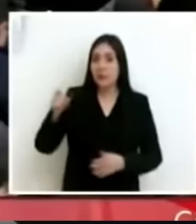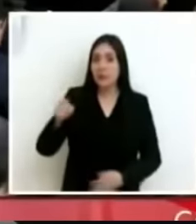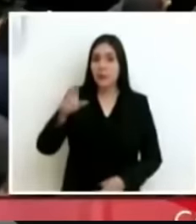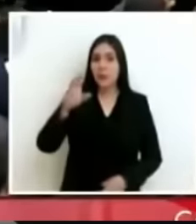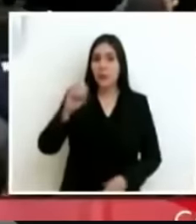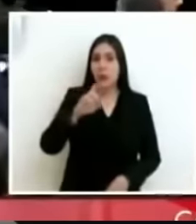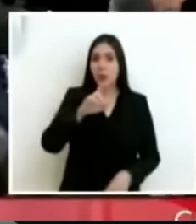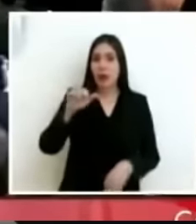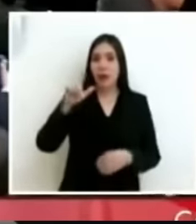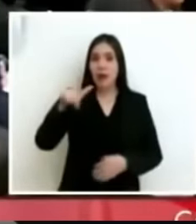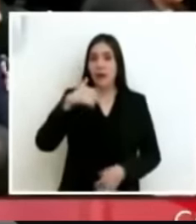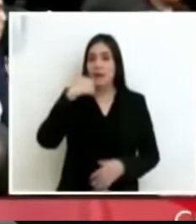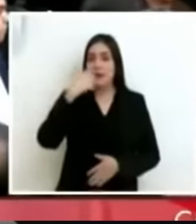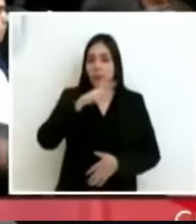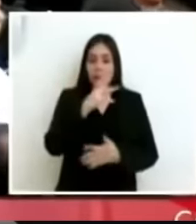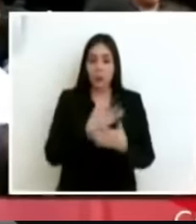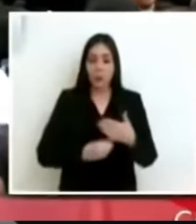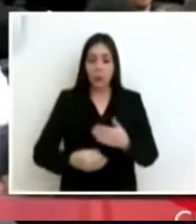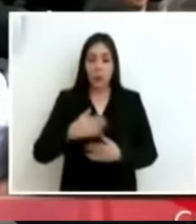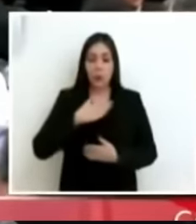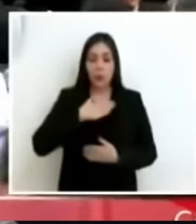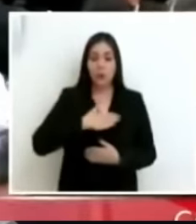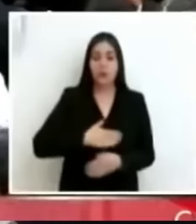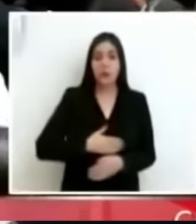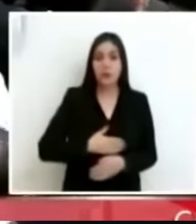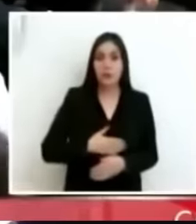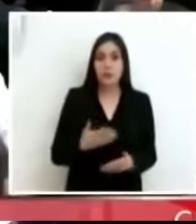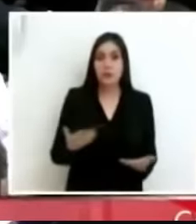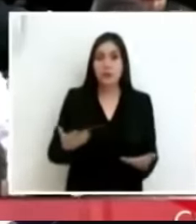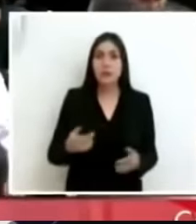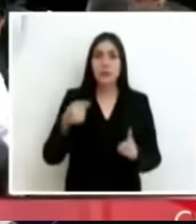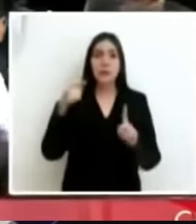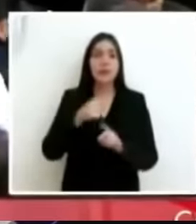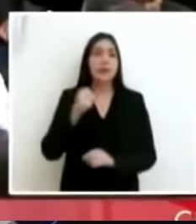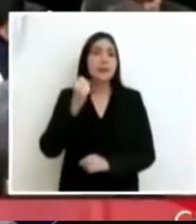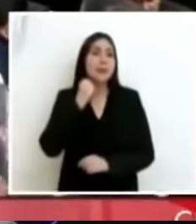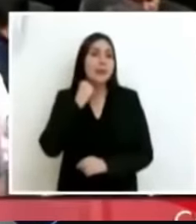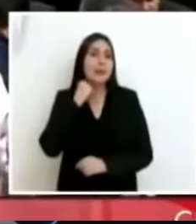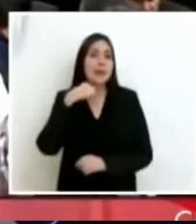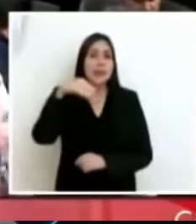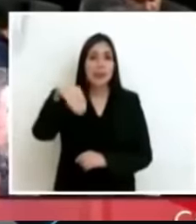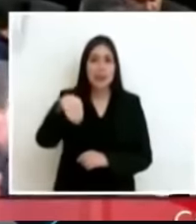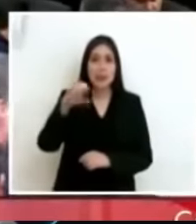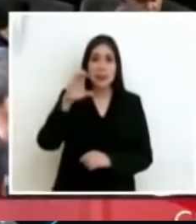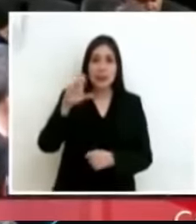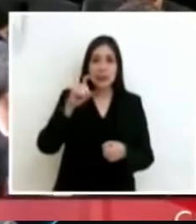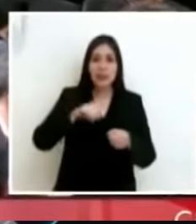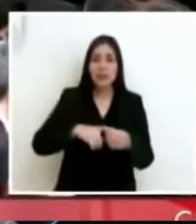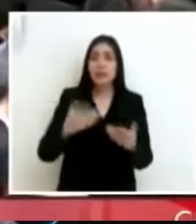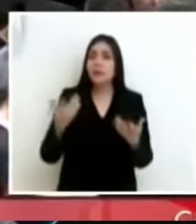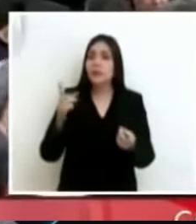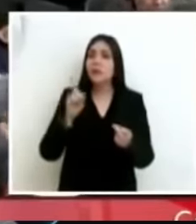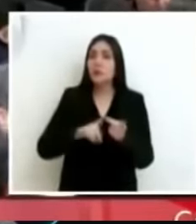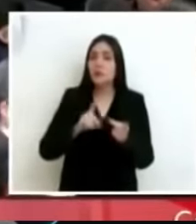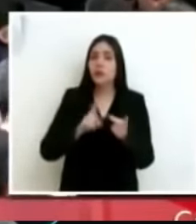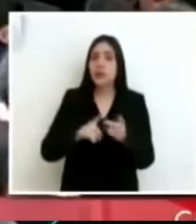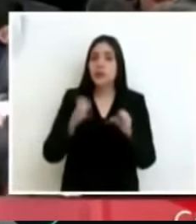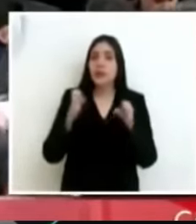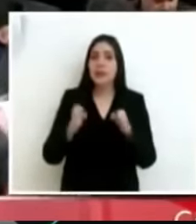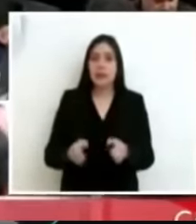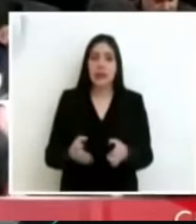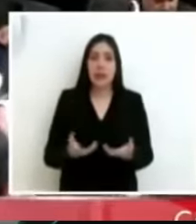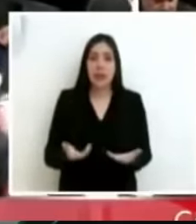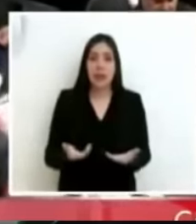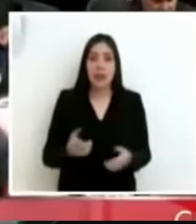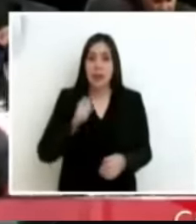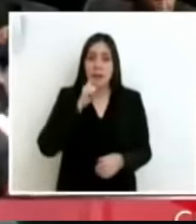huyendo de la justicia. ¿Dónde está el senador de Movimiento Ciudadano? Lo